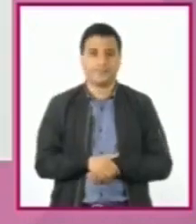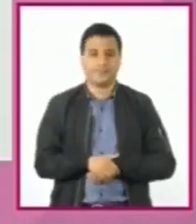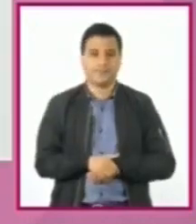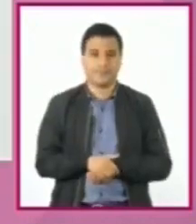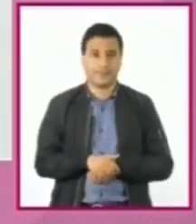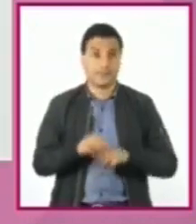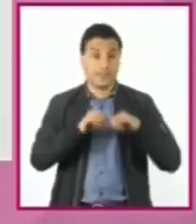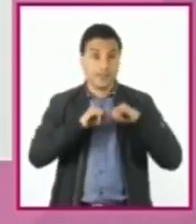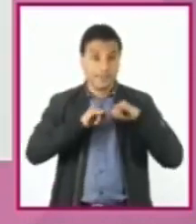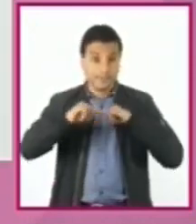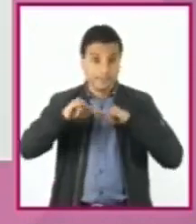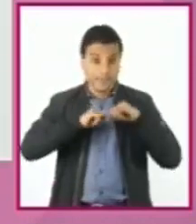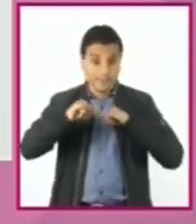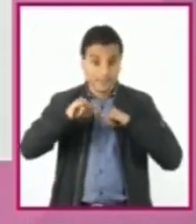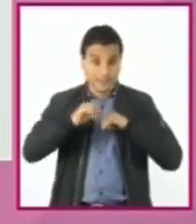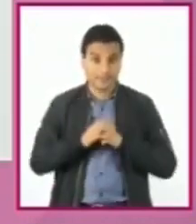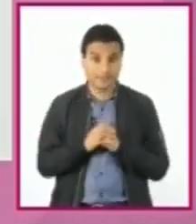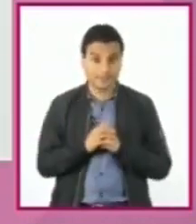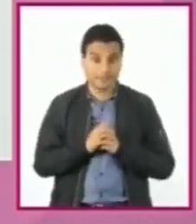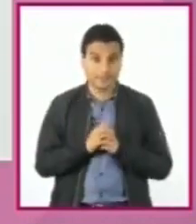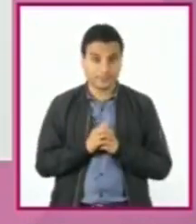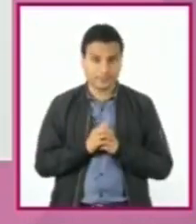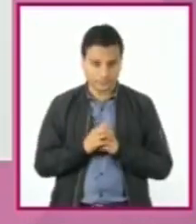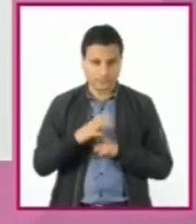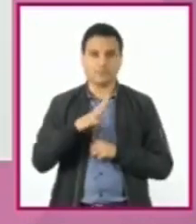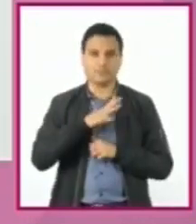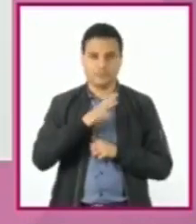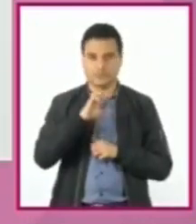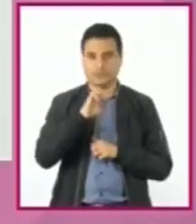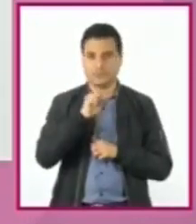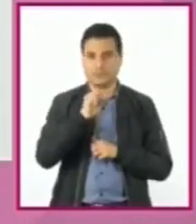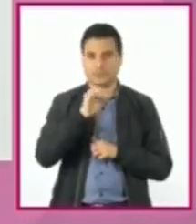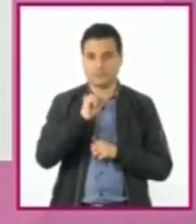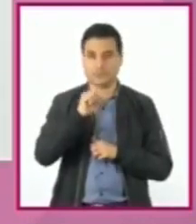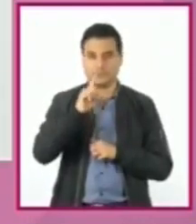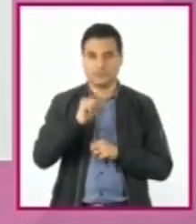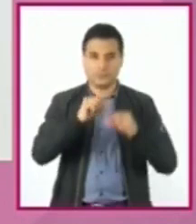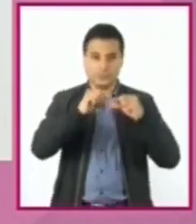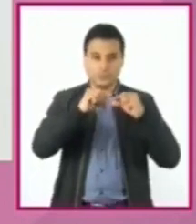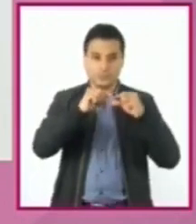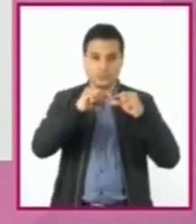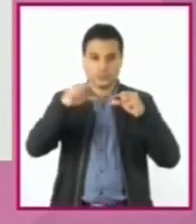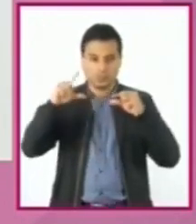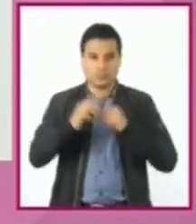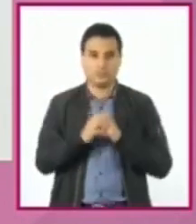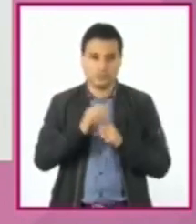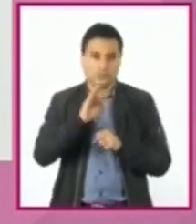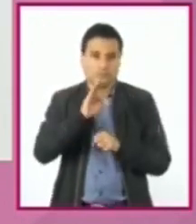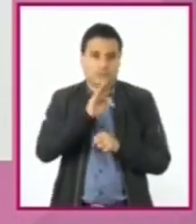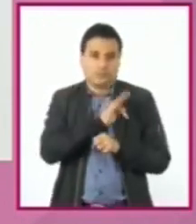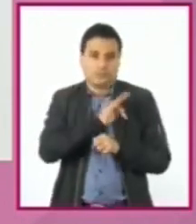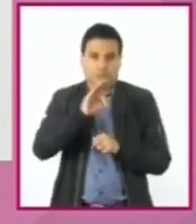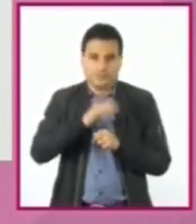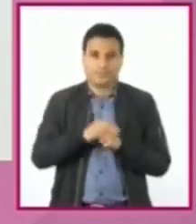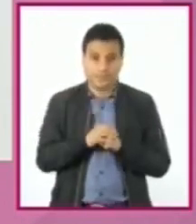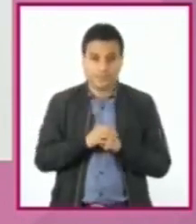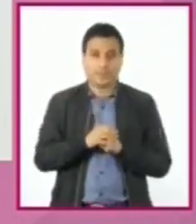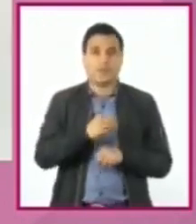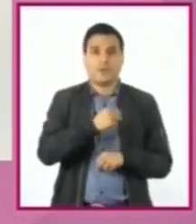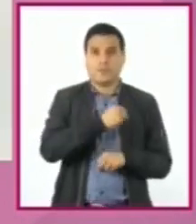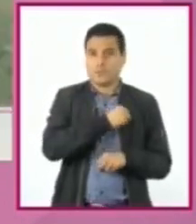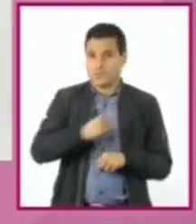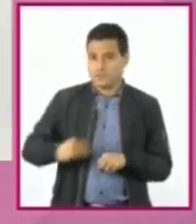Los mapas tienen escalas, pueden ser locales, estatales y